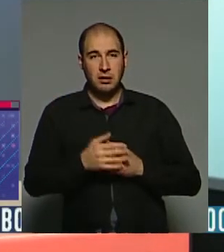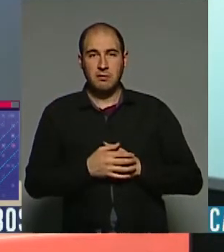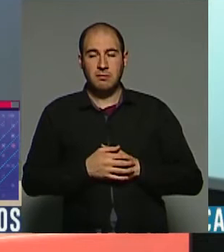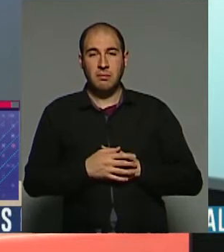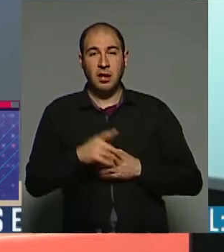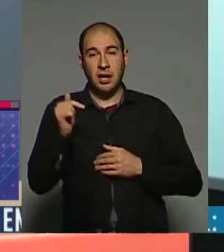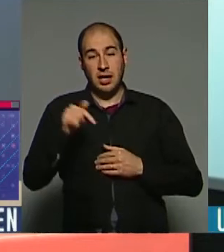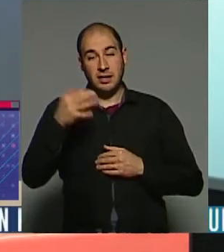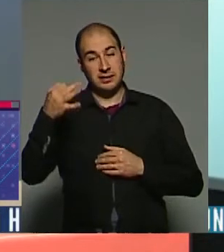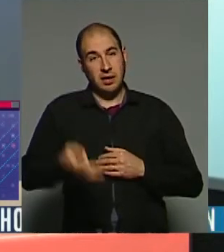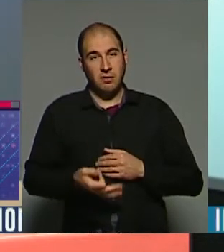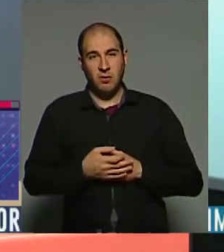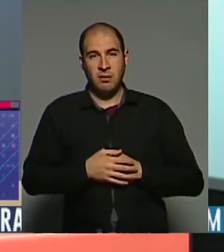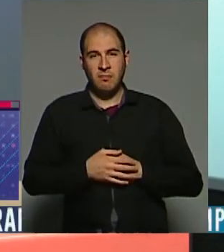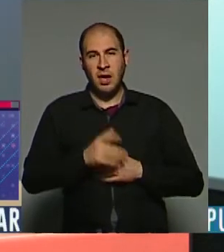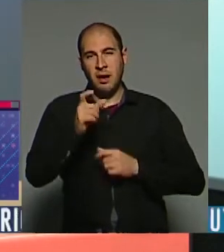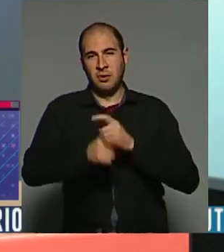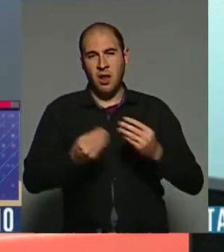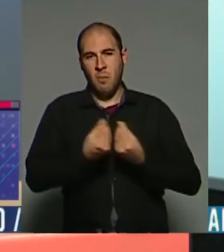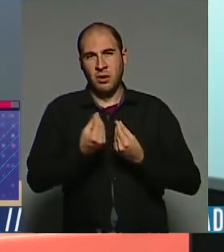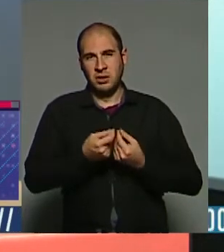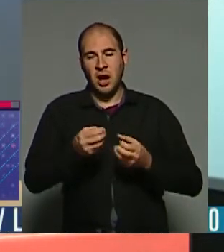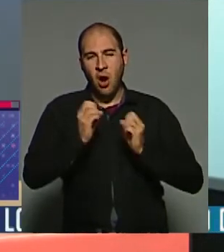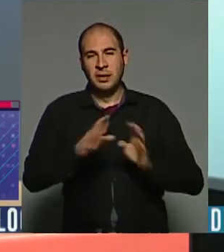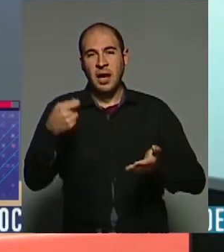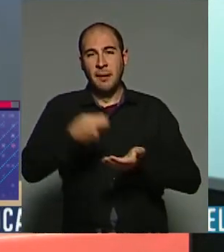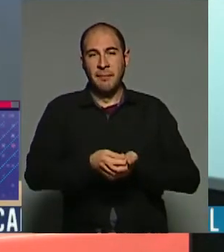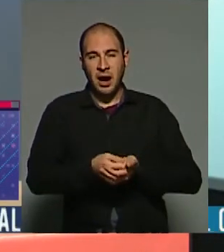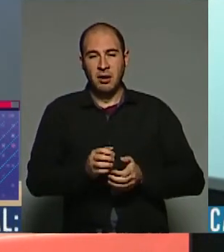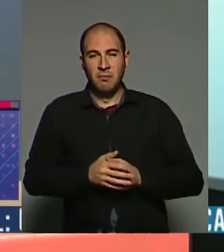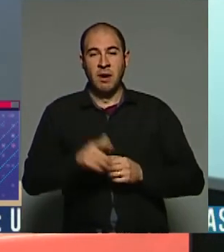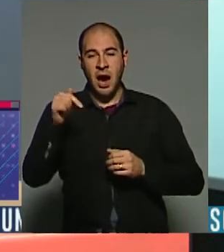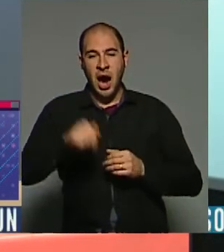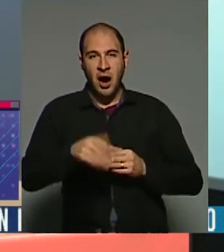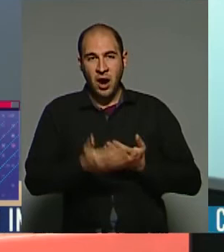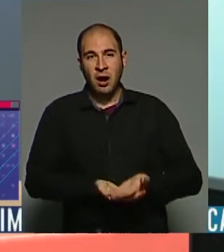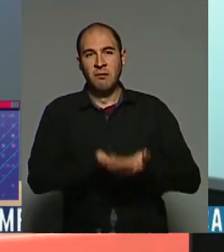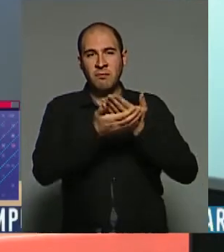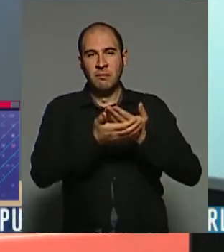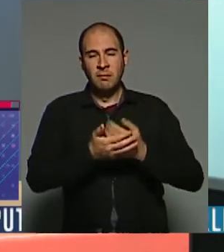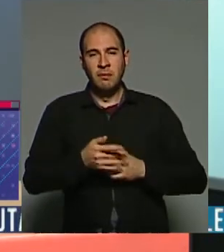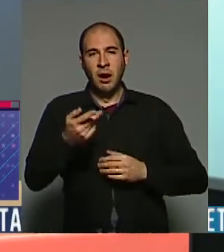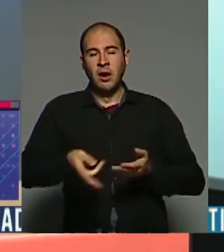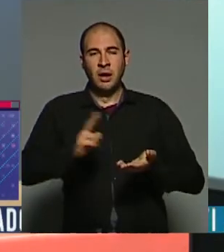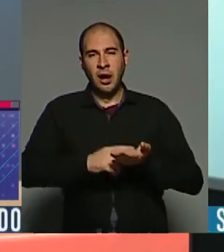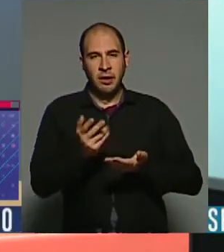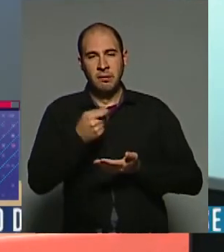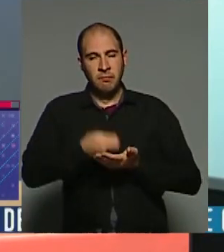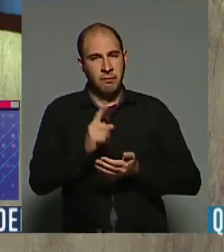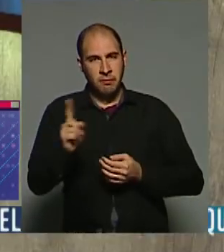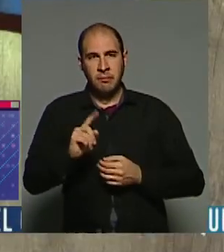salariales, obviamente hacen que muchos entren en el margen del tributo y a partir de ahora con esto de subir el piso vuelven a estar afuera,